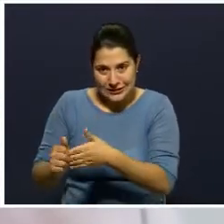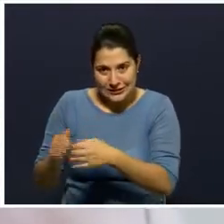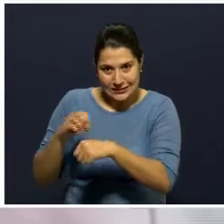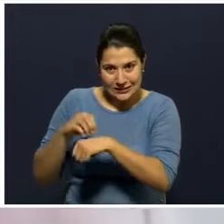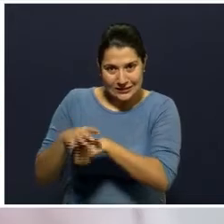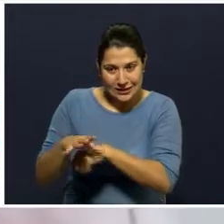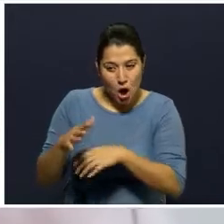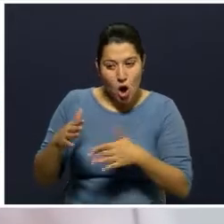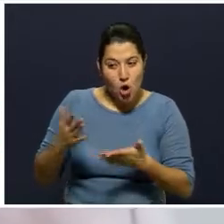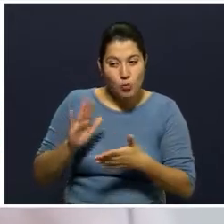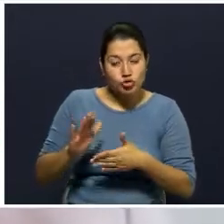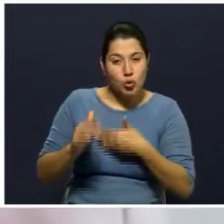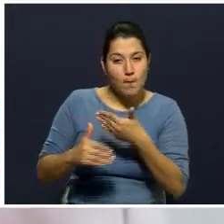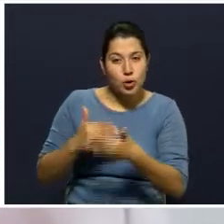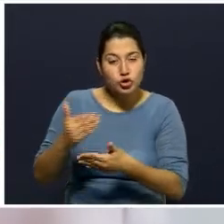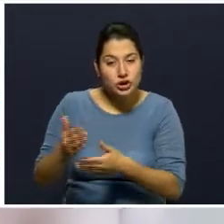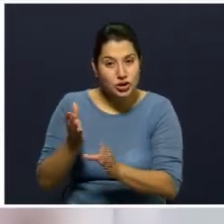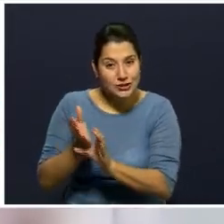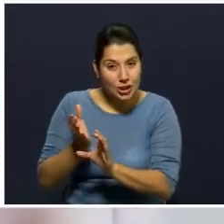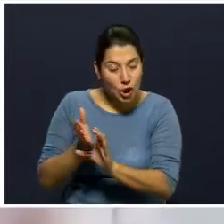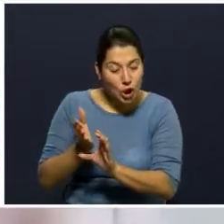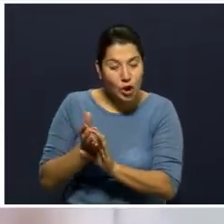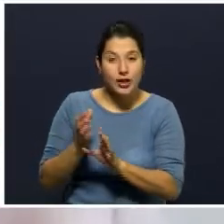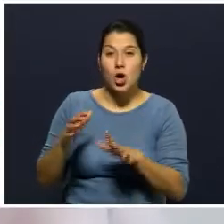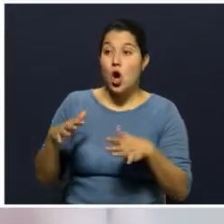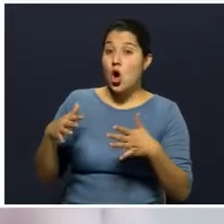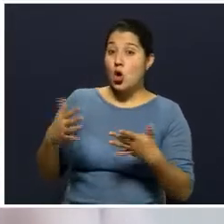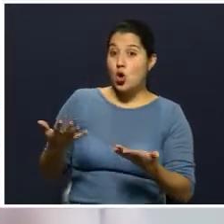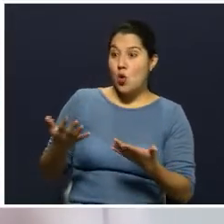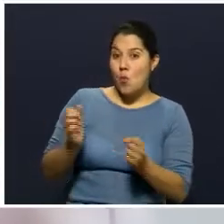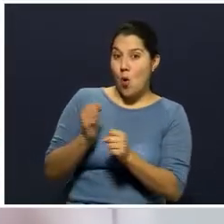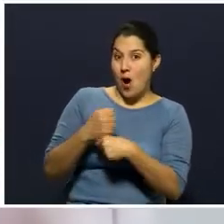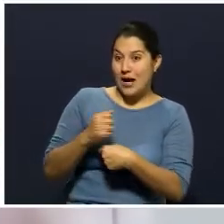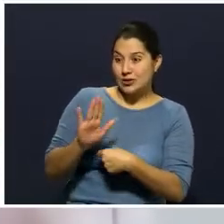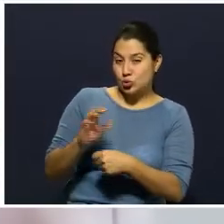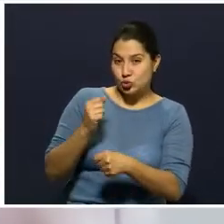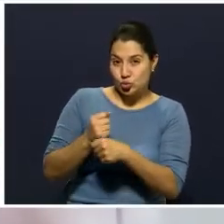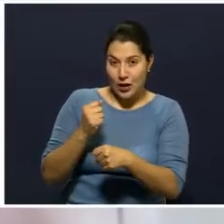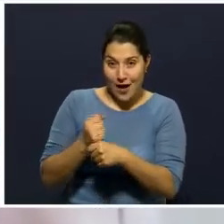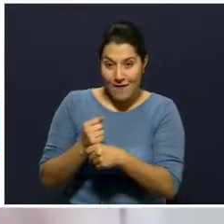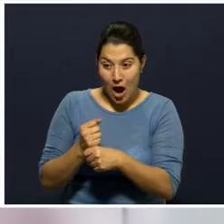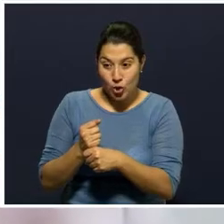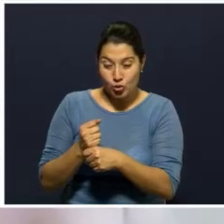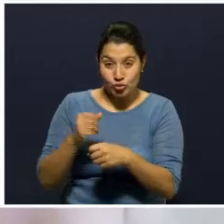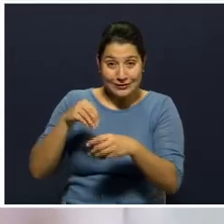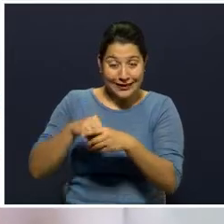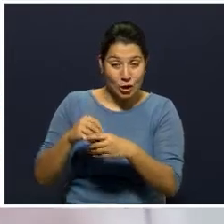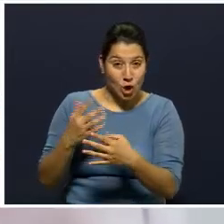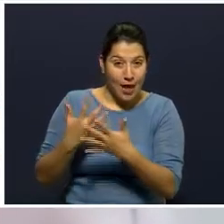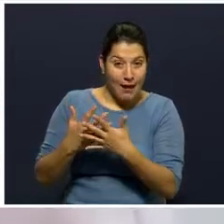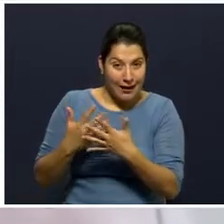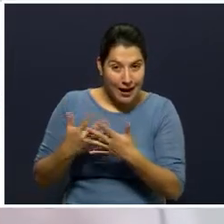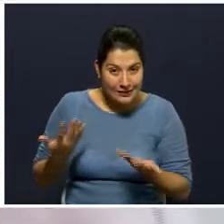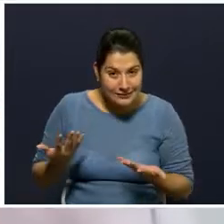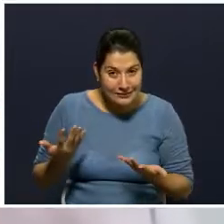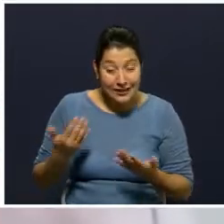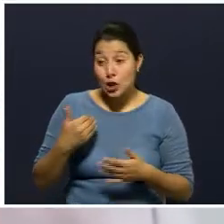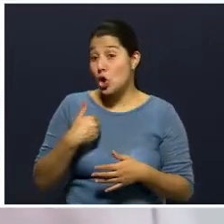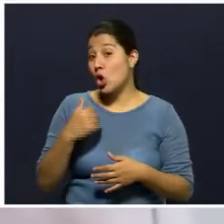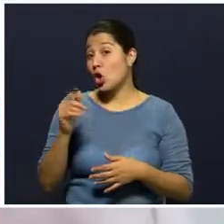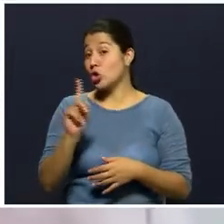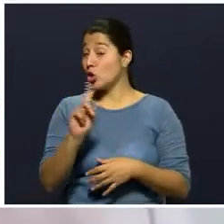sus procesos psicológicos, cómo están los trabajos que ha venido desarrollando dentro del sistema, que no tenga otras